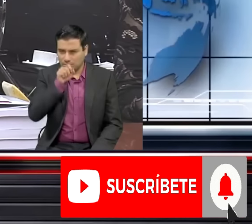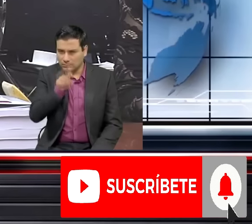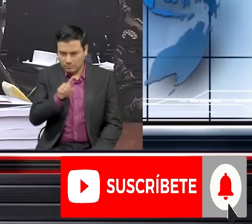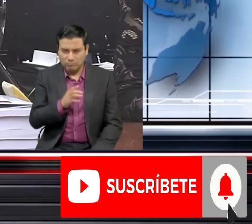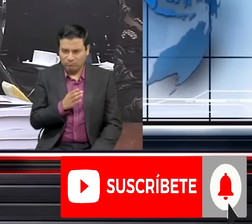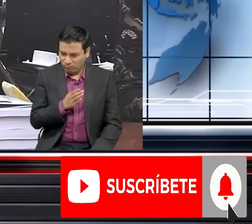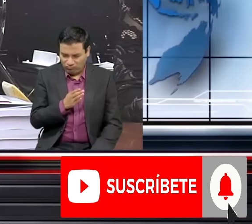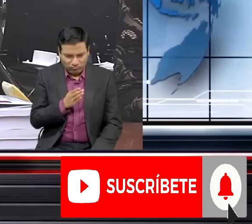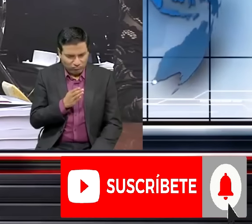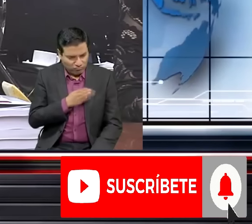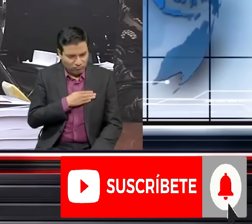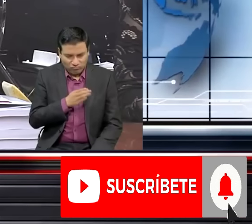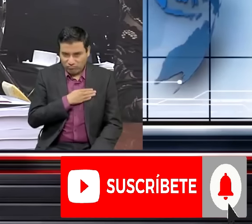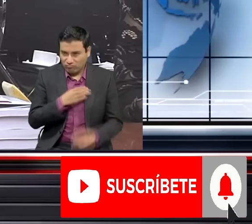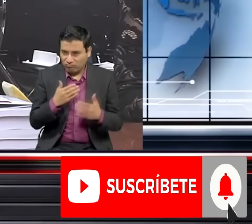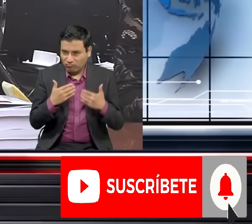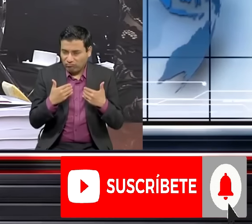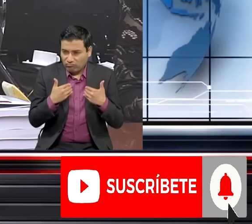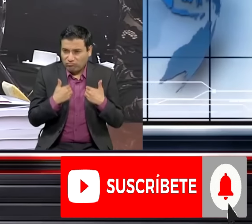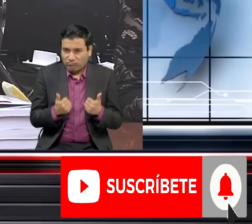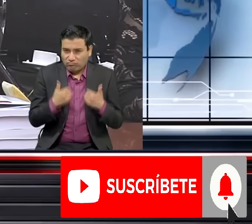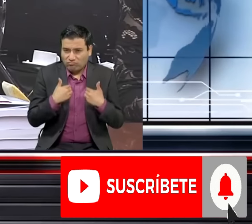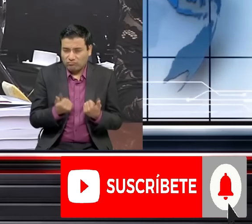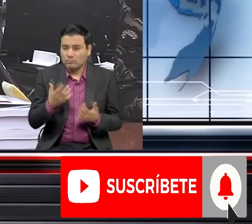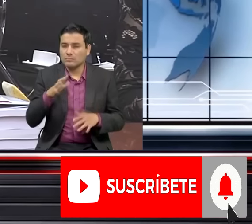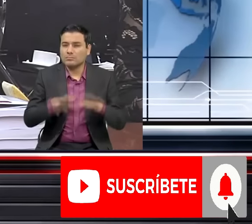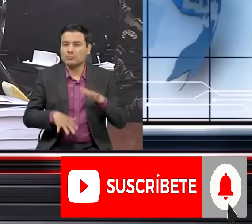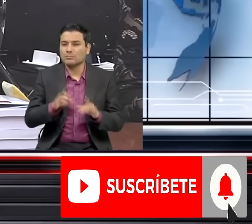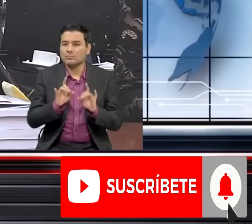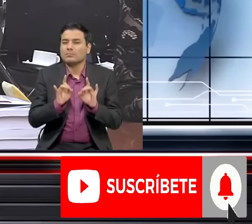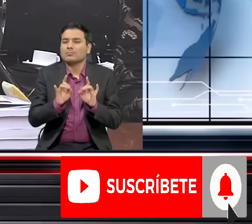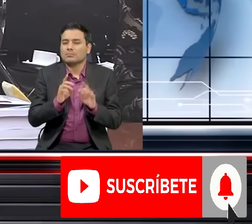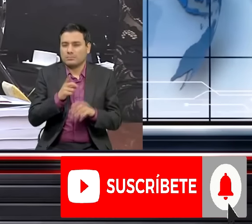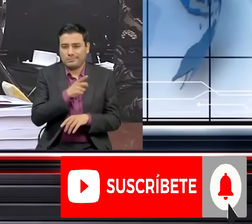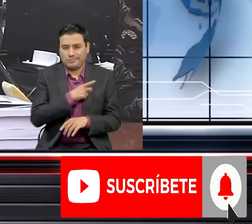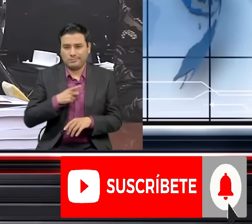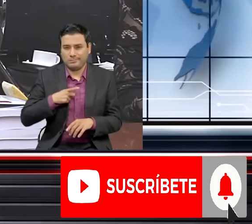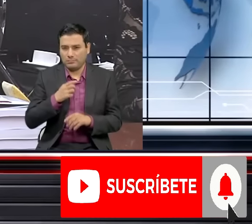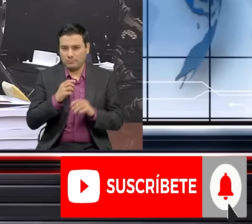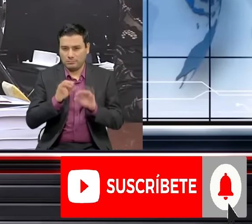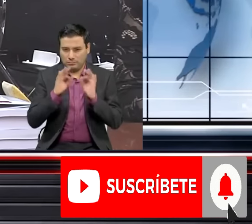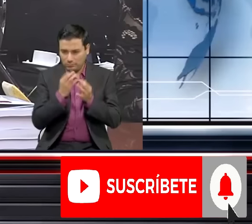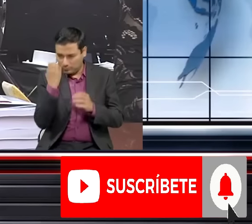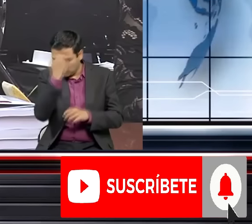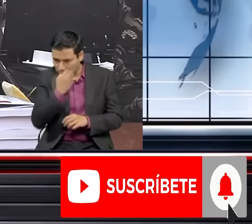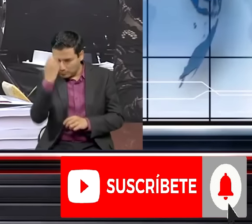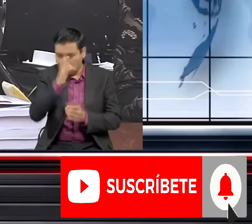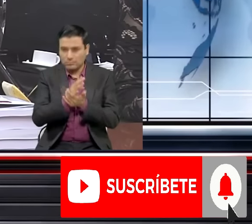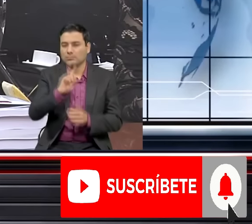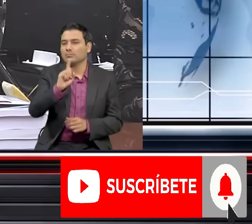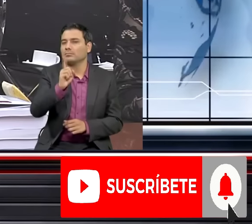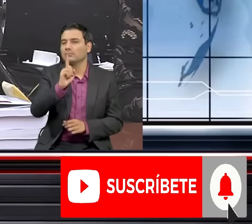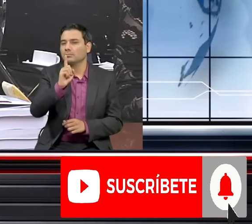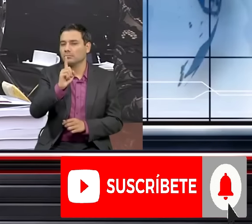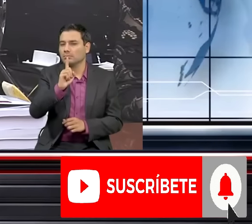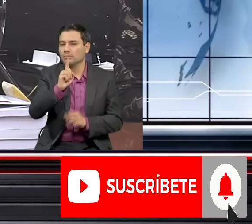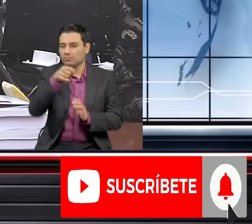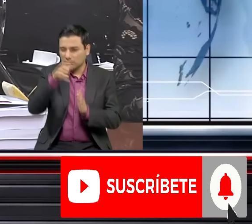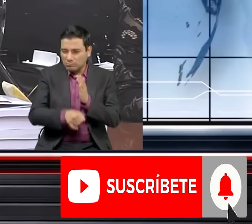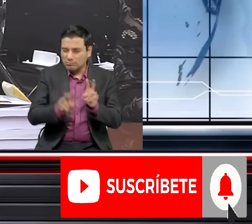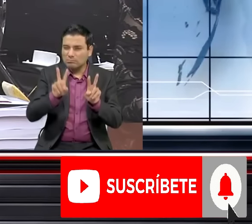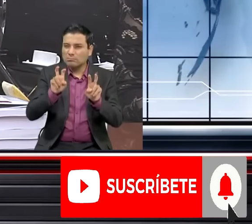misma disposición a entender que hay situaciones que hay que analizar más allá de la forma, y que lo que se trata es,